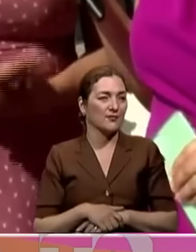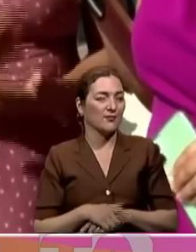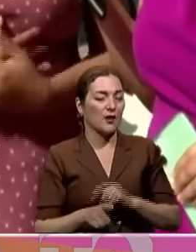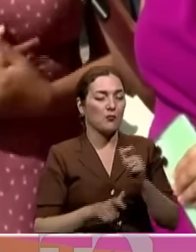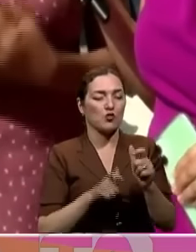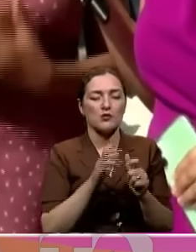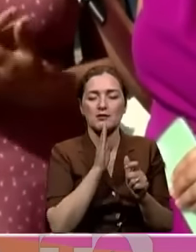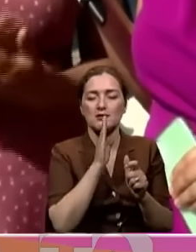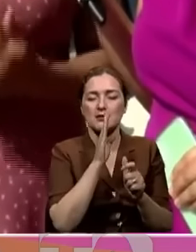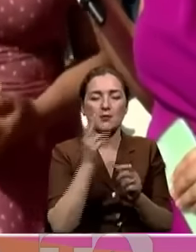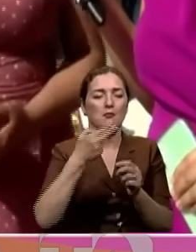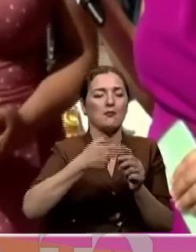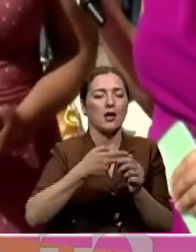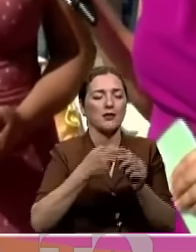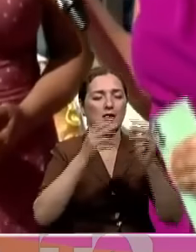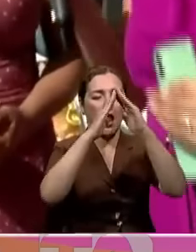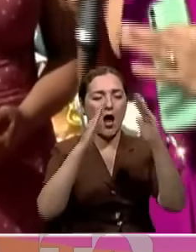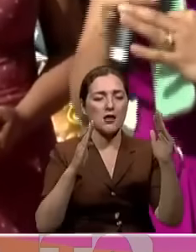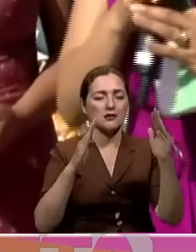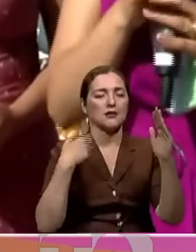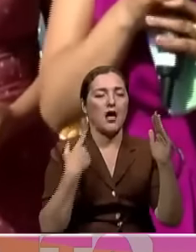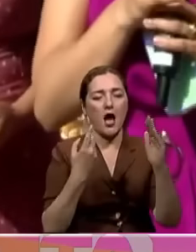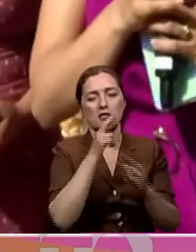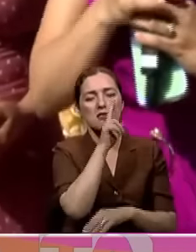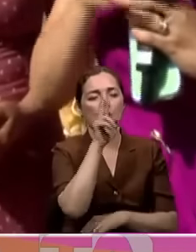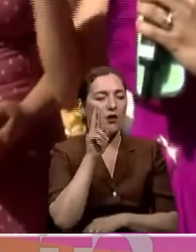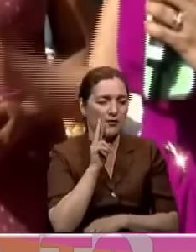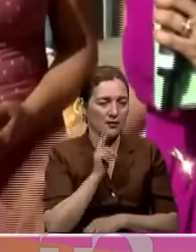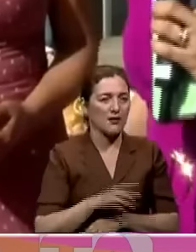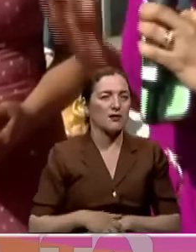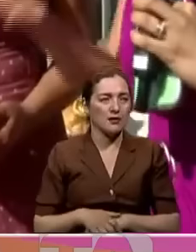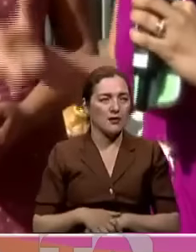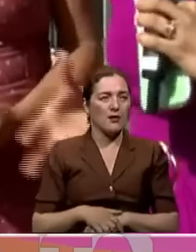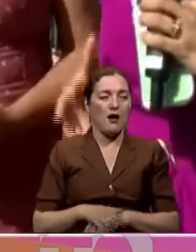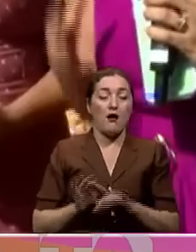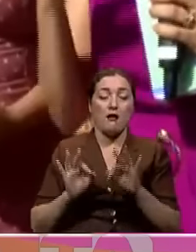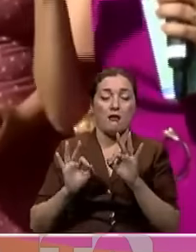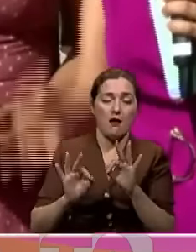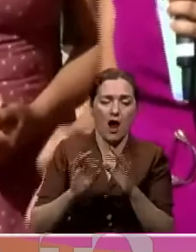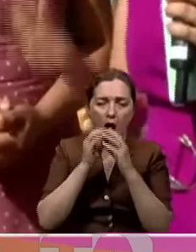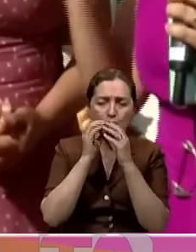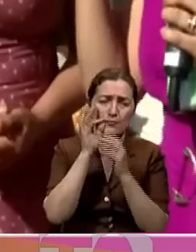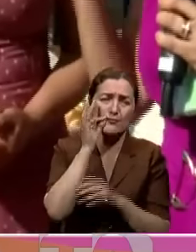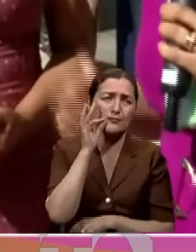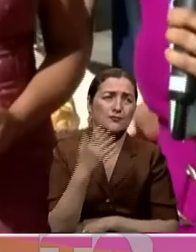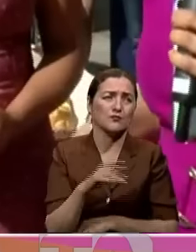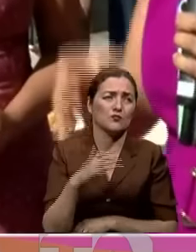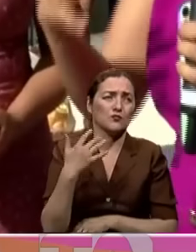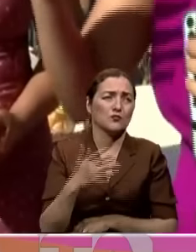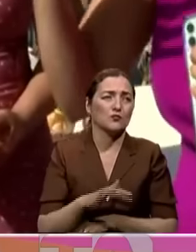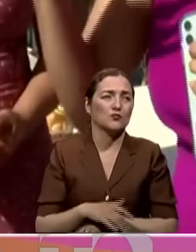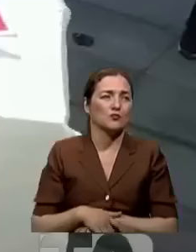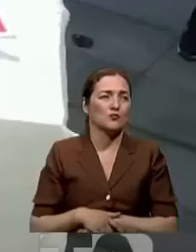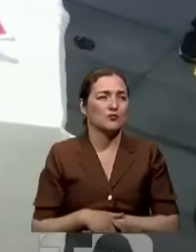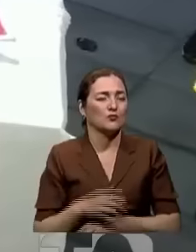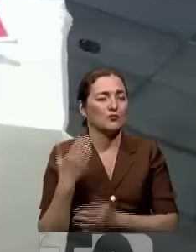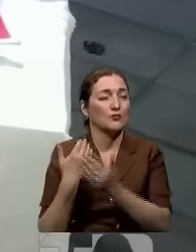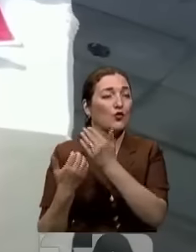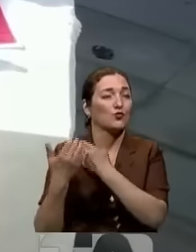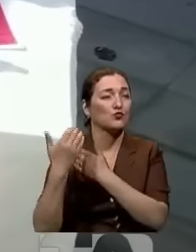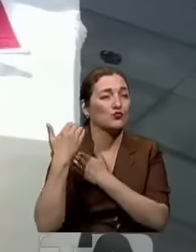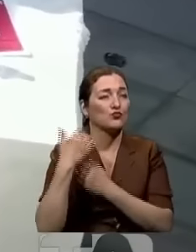que han conformado nuestra Casa del Librillo. ¡Qué maravilla! Es una guagua que no solo tiene un sabor delicioso, sino también una